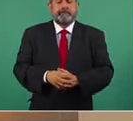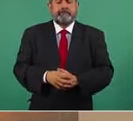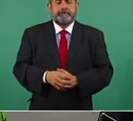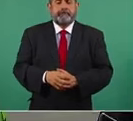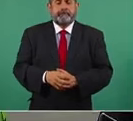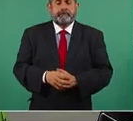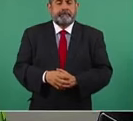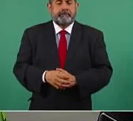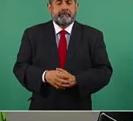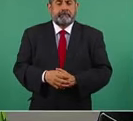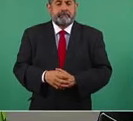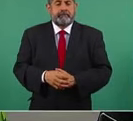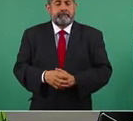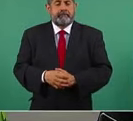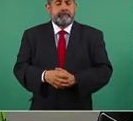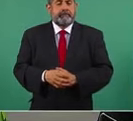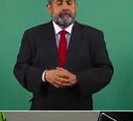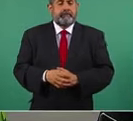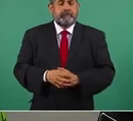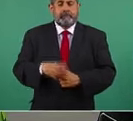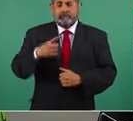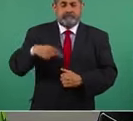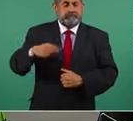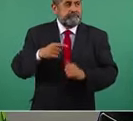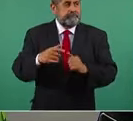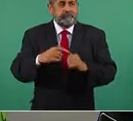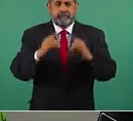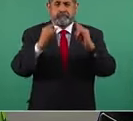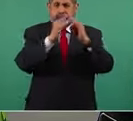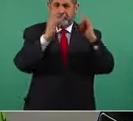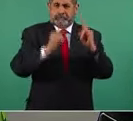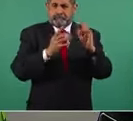Por lo que respecta a la construcción de cuarteles,